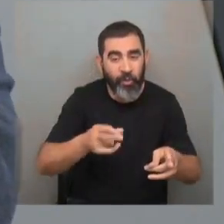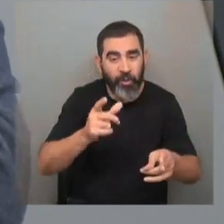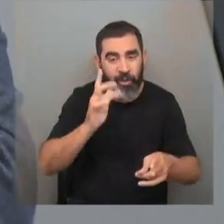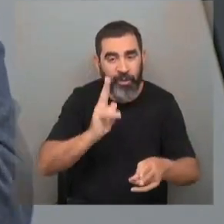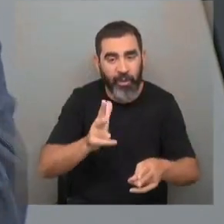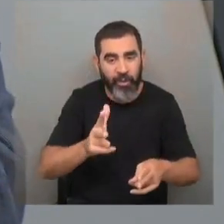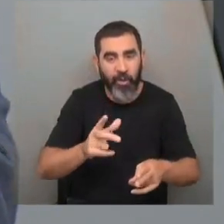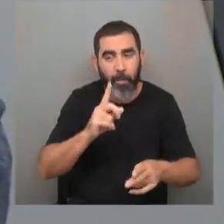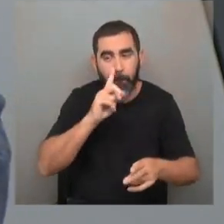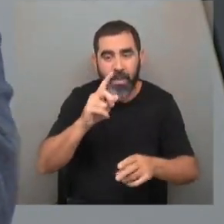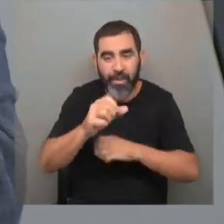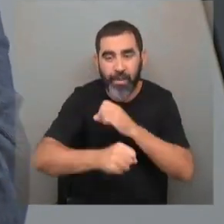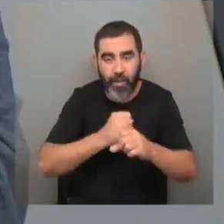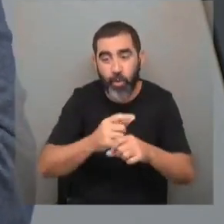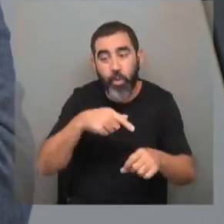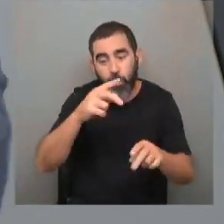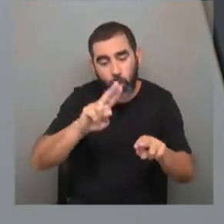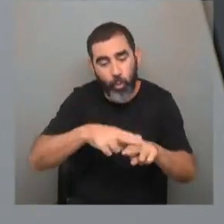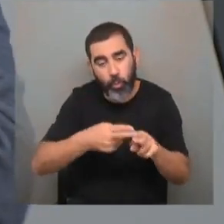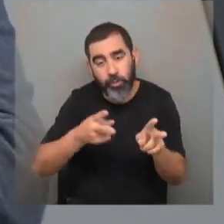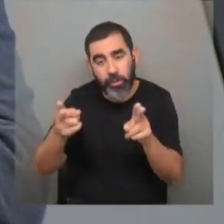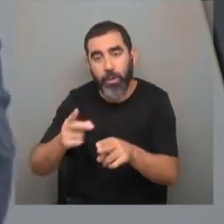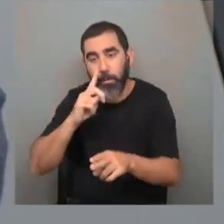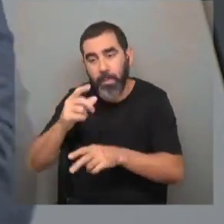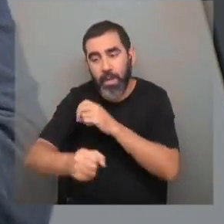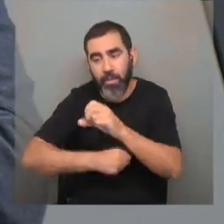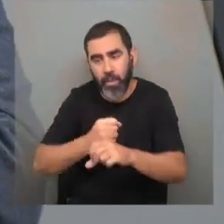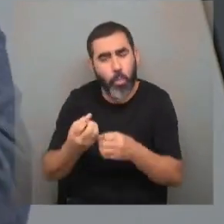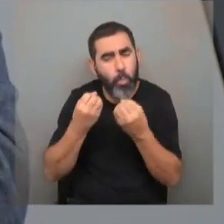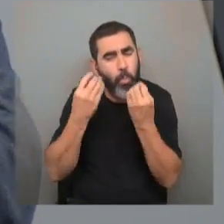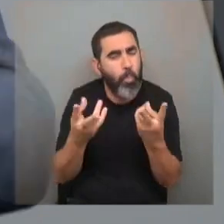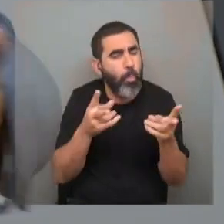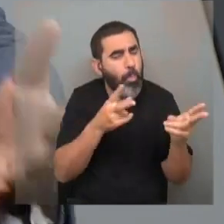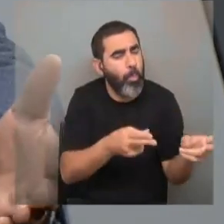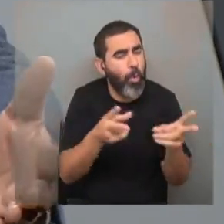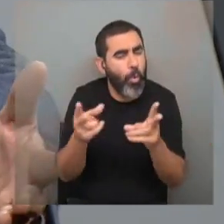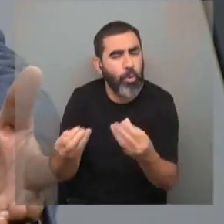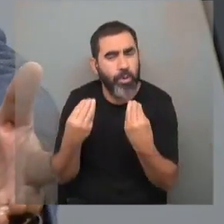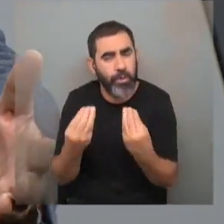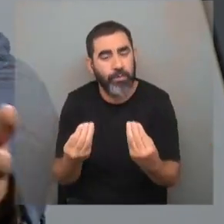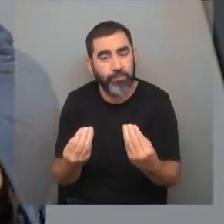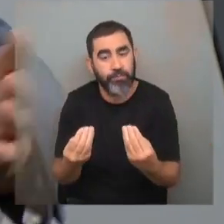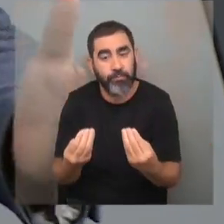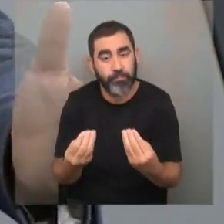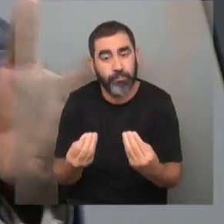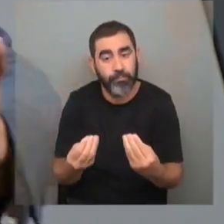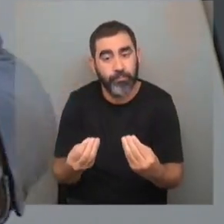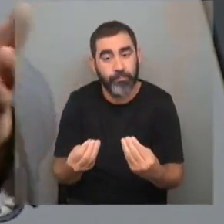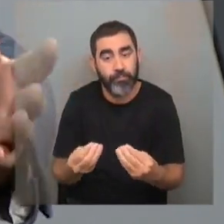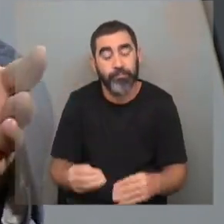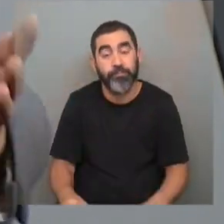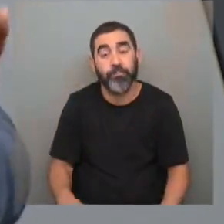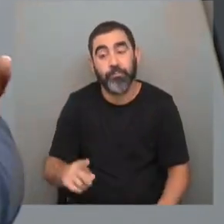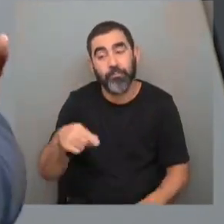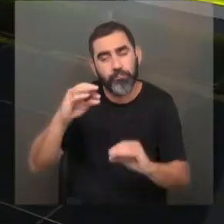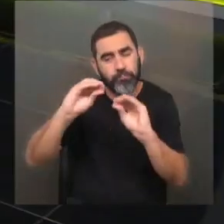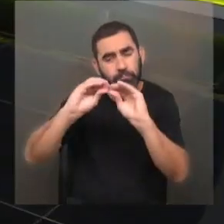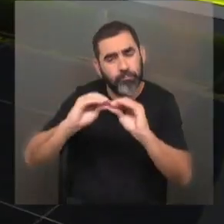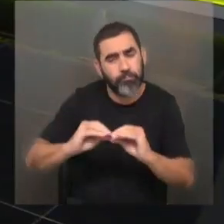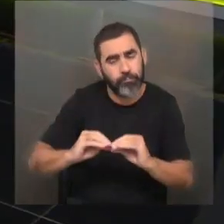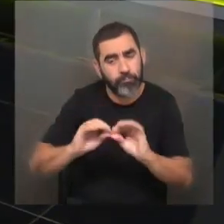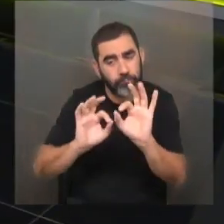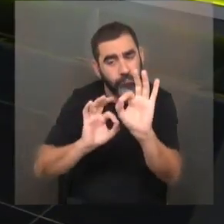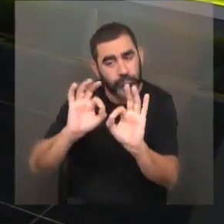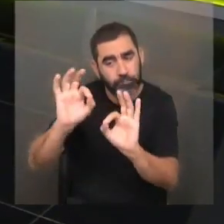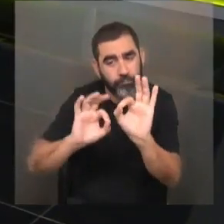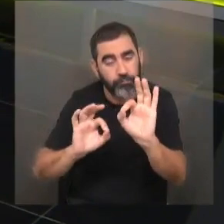años y otros cientos de miles de años, y no había una explicación de esos periodos. Y ya en la época de Laplace y Lagrange, unos cálculos bastante